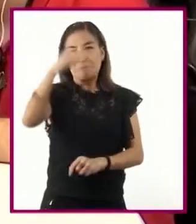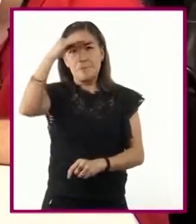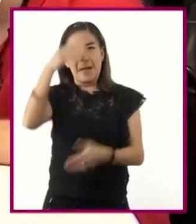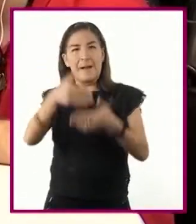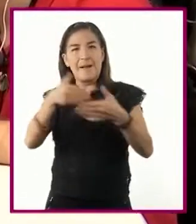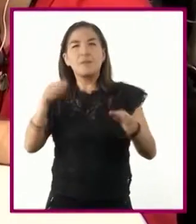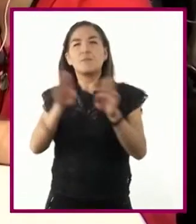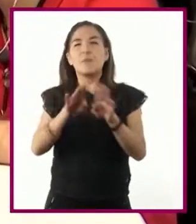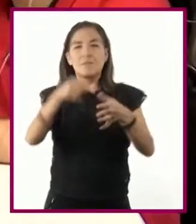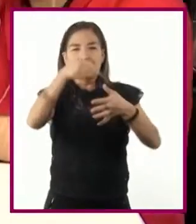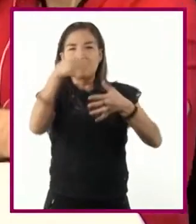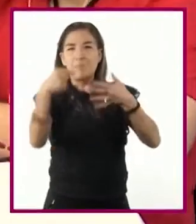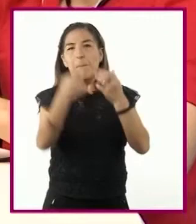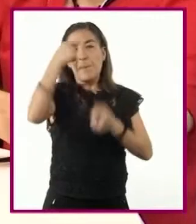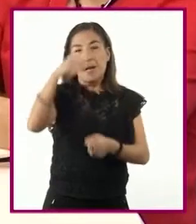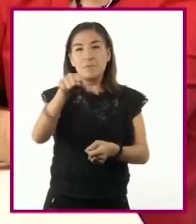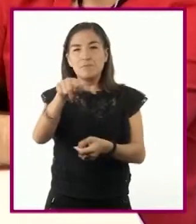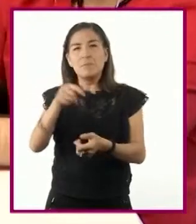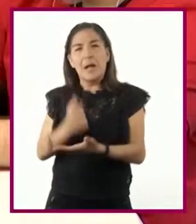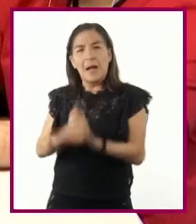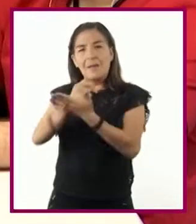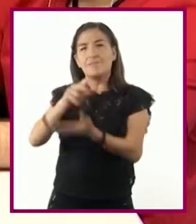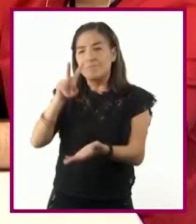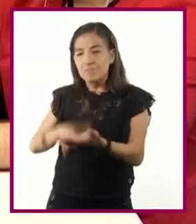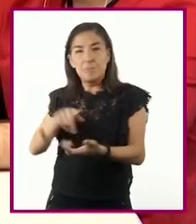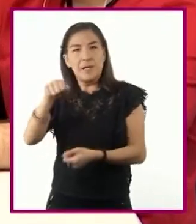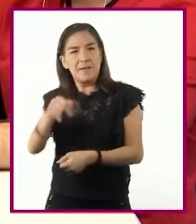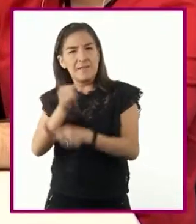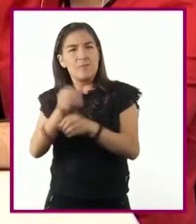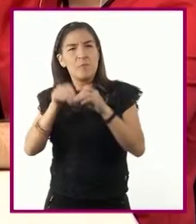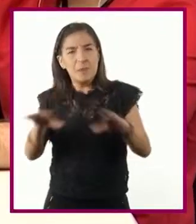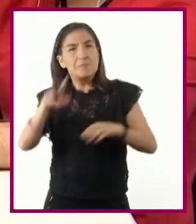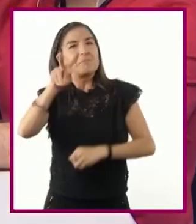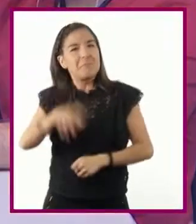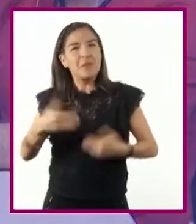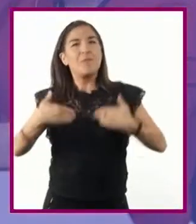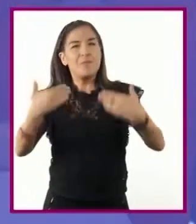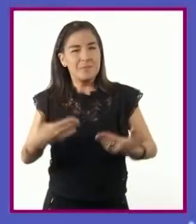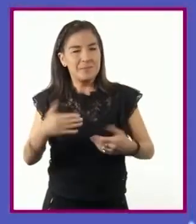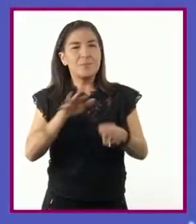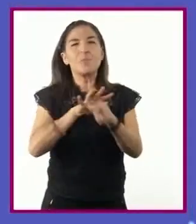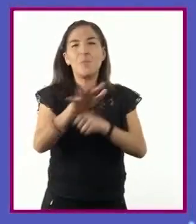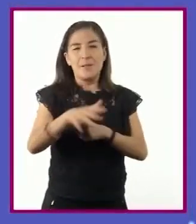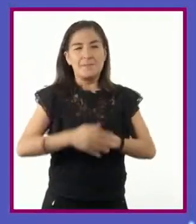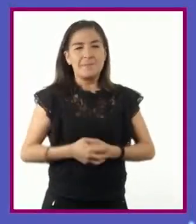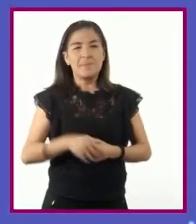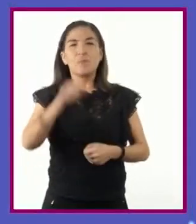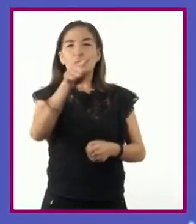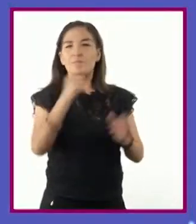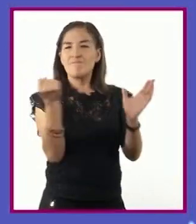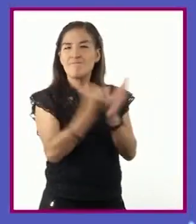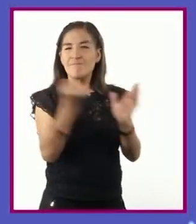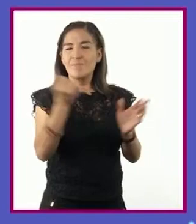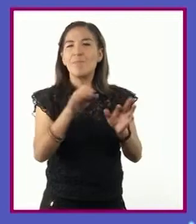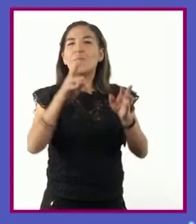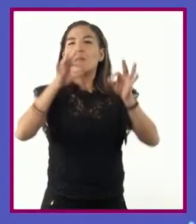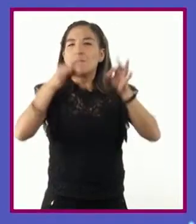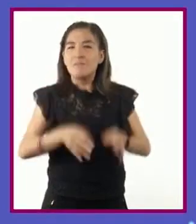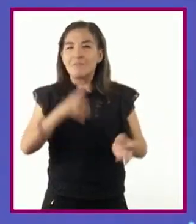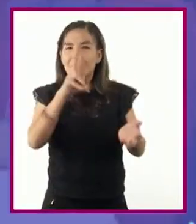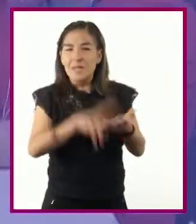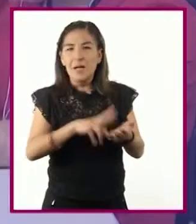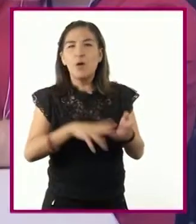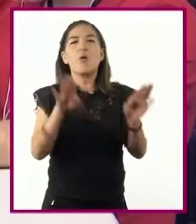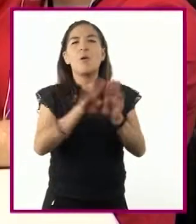que nos ayudan a validar la información. Entre ellas, sellos de calidad, creados por